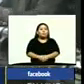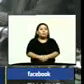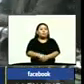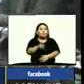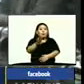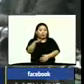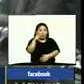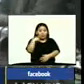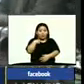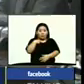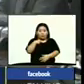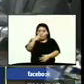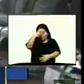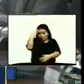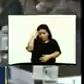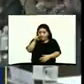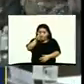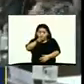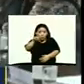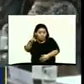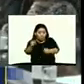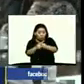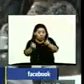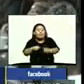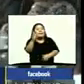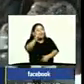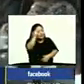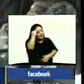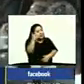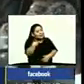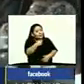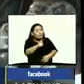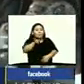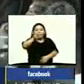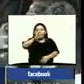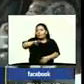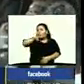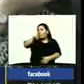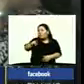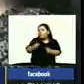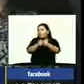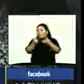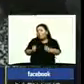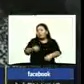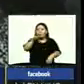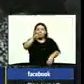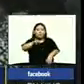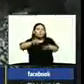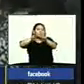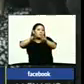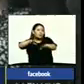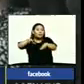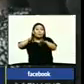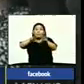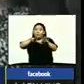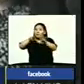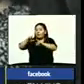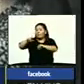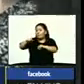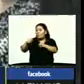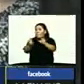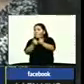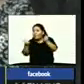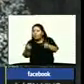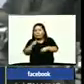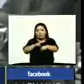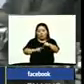21 millones, Tatiana? 21 millones 483 mil 250 millones de dólares.